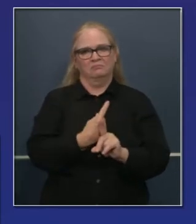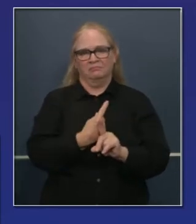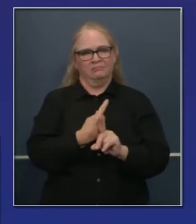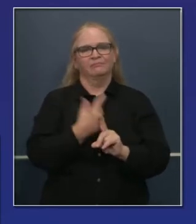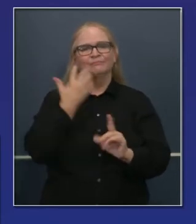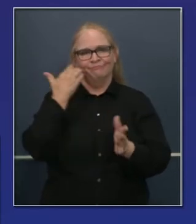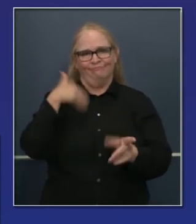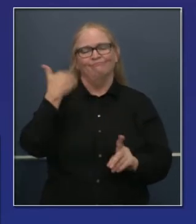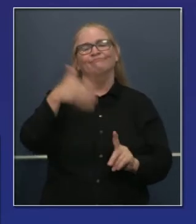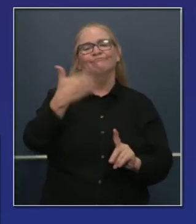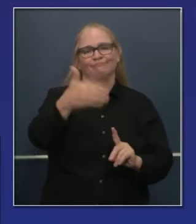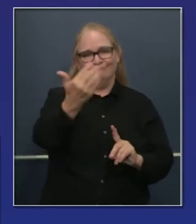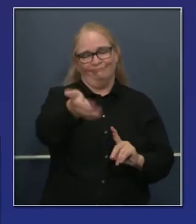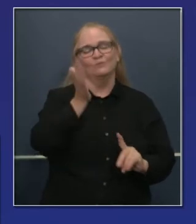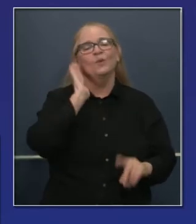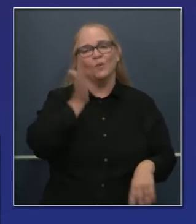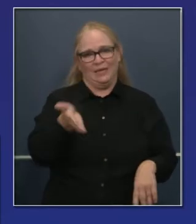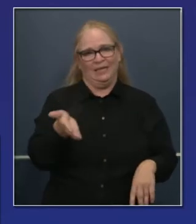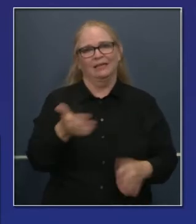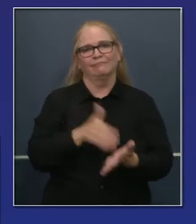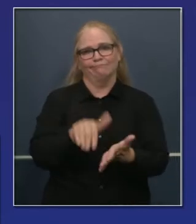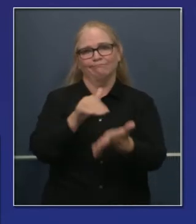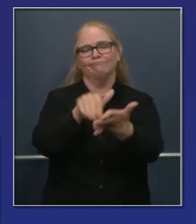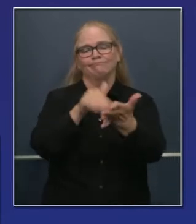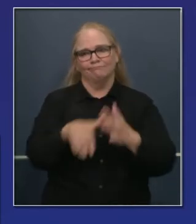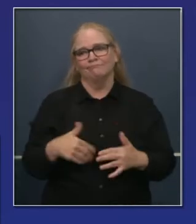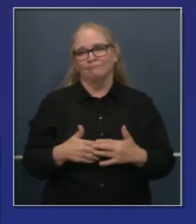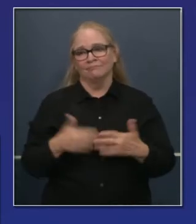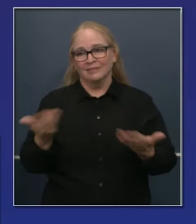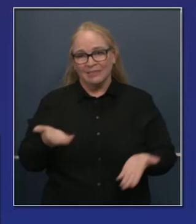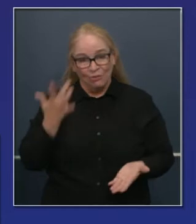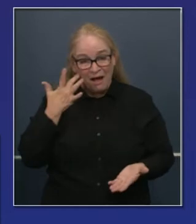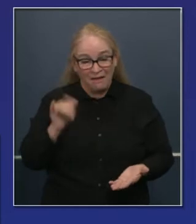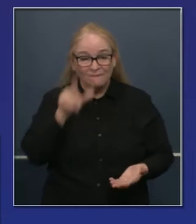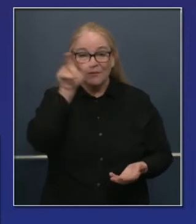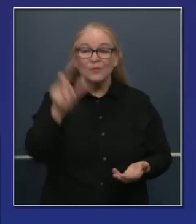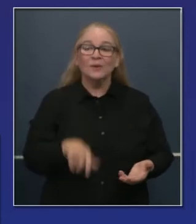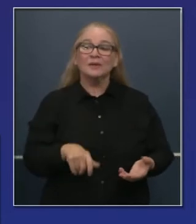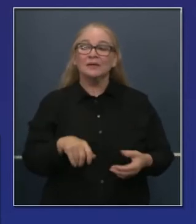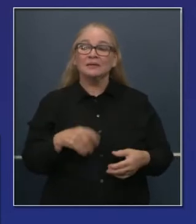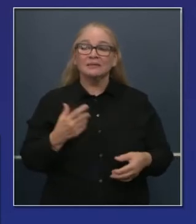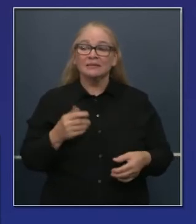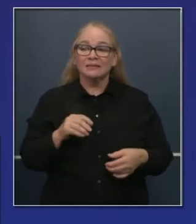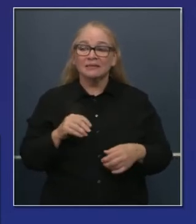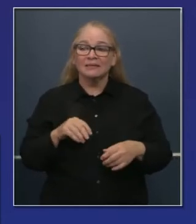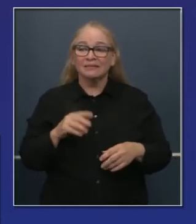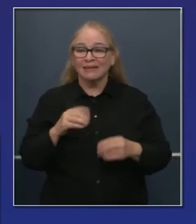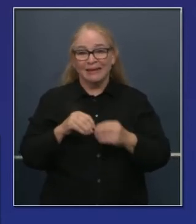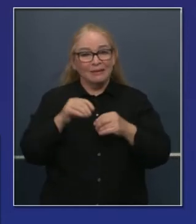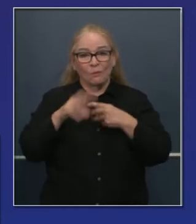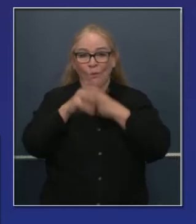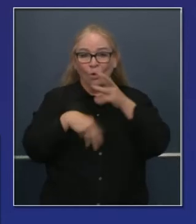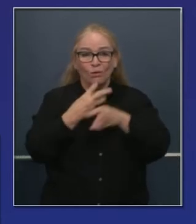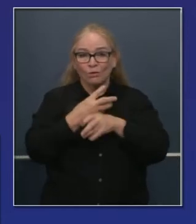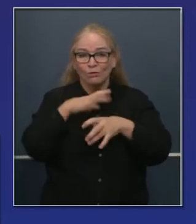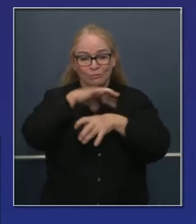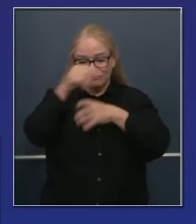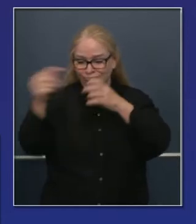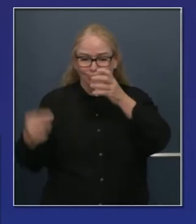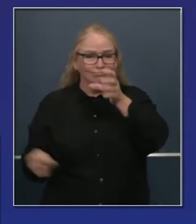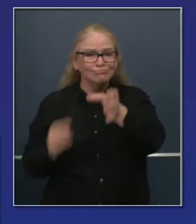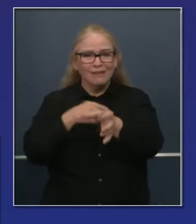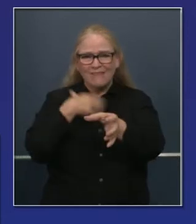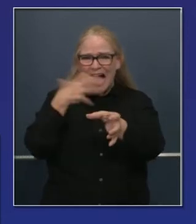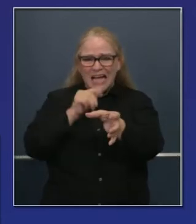récords o experiencia similar que tendremos en el estado o en esta región o en el país o en este misterio en